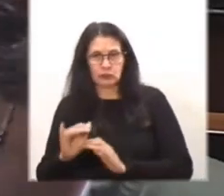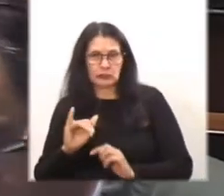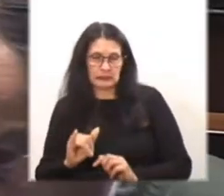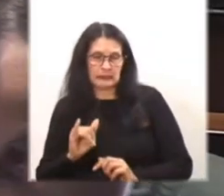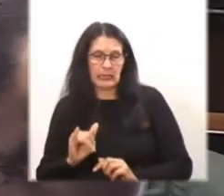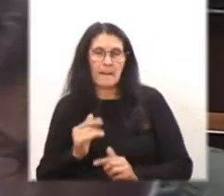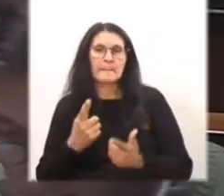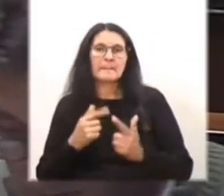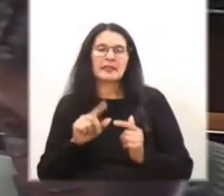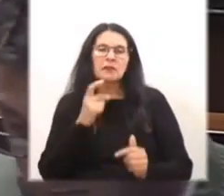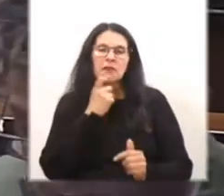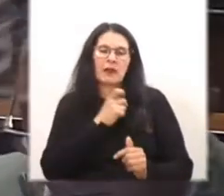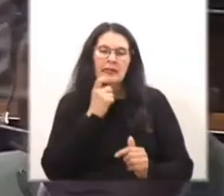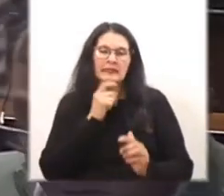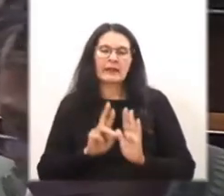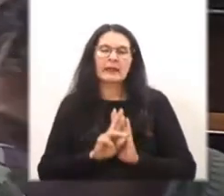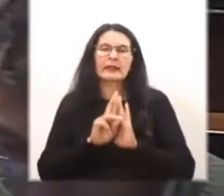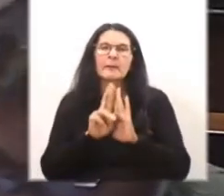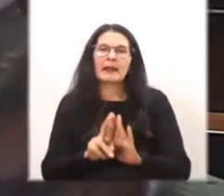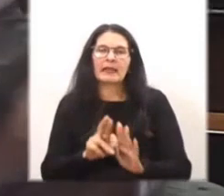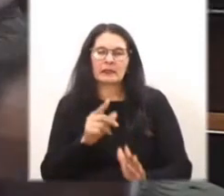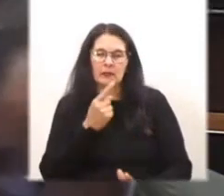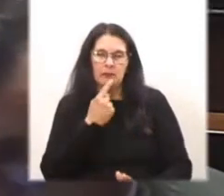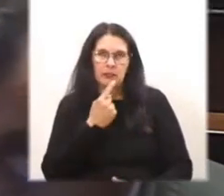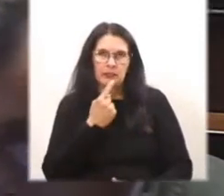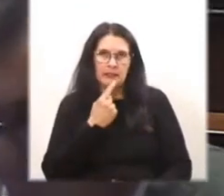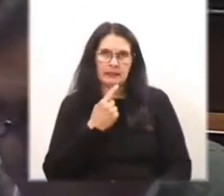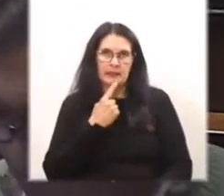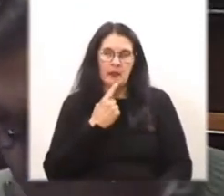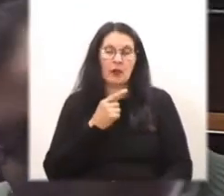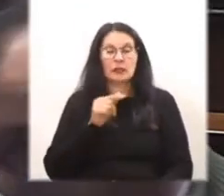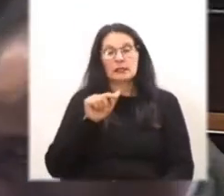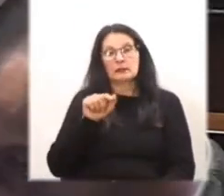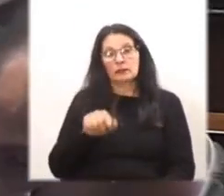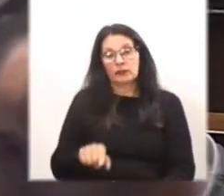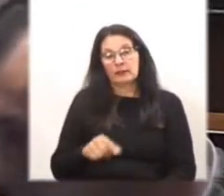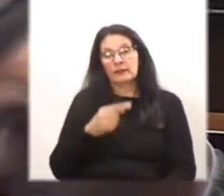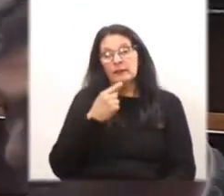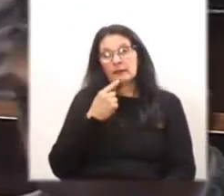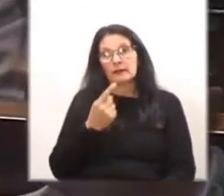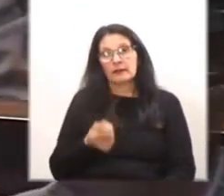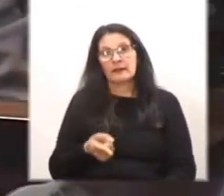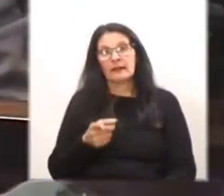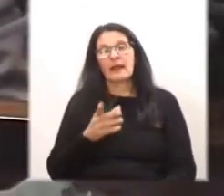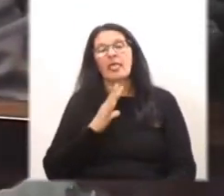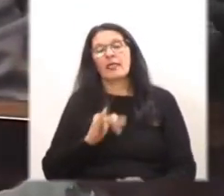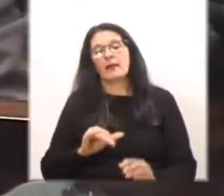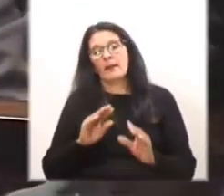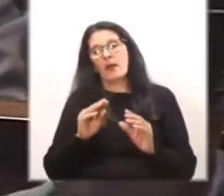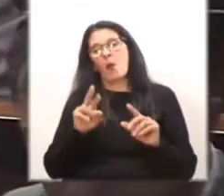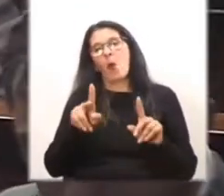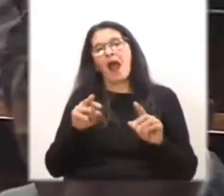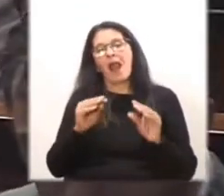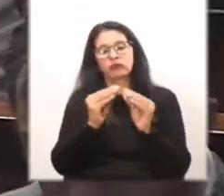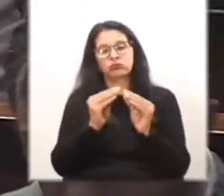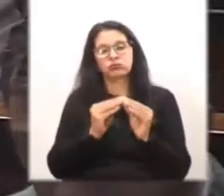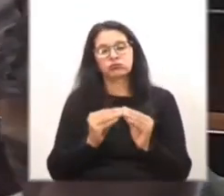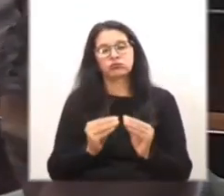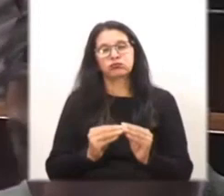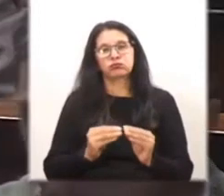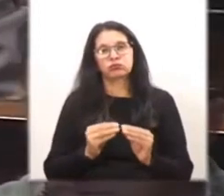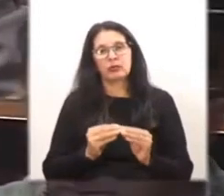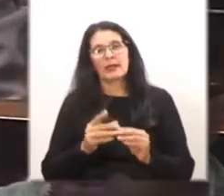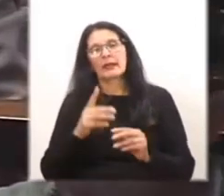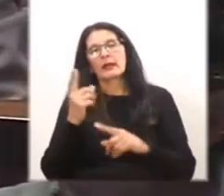Falta de respaldo político al Albizu se explica en que venía acumulándose hasta que en